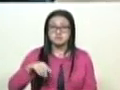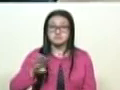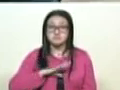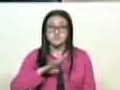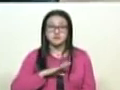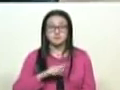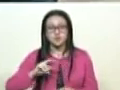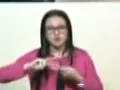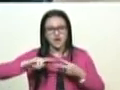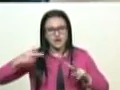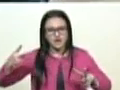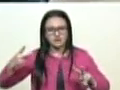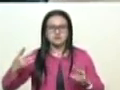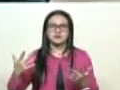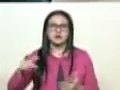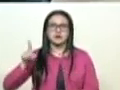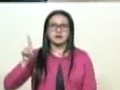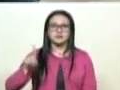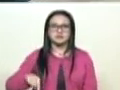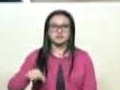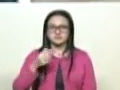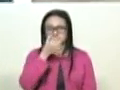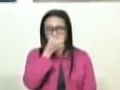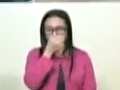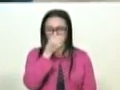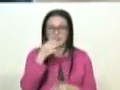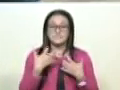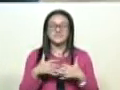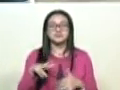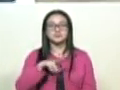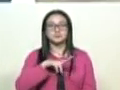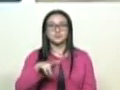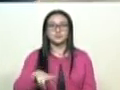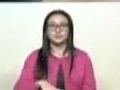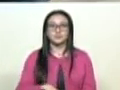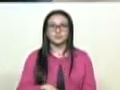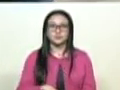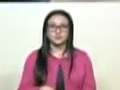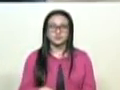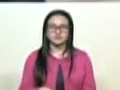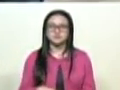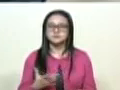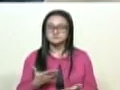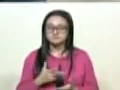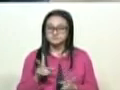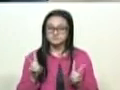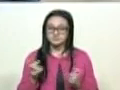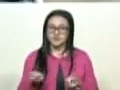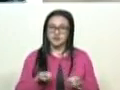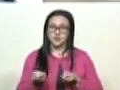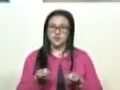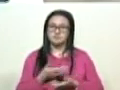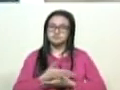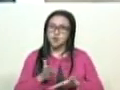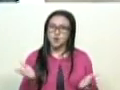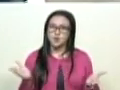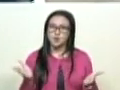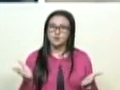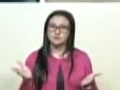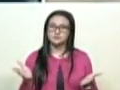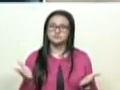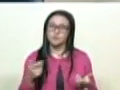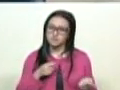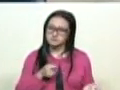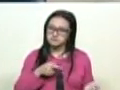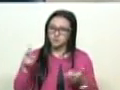genética, con materia prima que viene de las empresas portuguesas directamente al país. Esto cerraría el circuito económico en ese sentido y además la posibilidad de